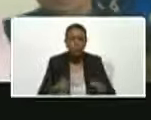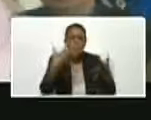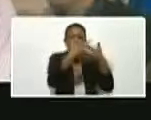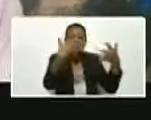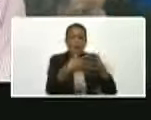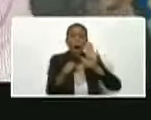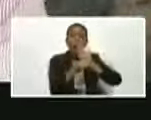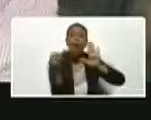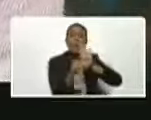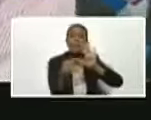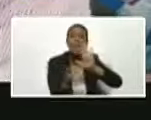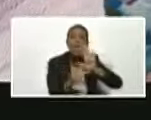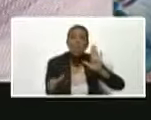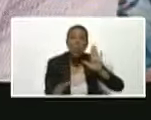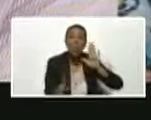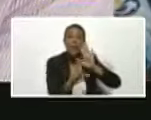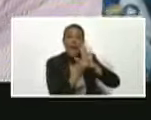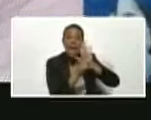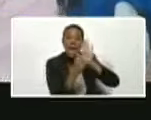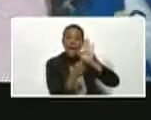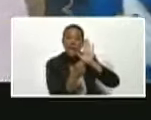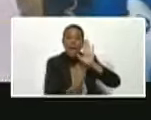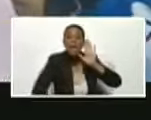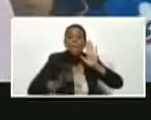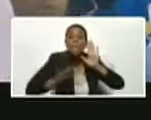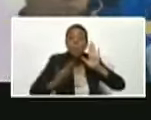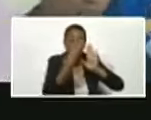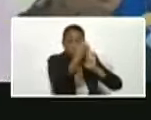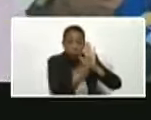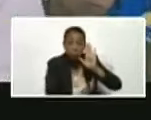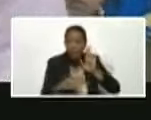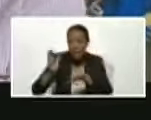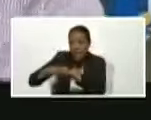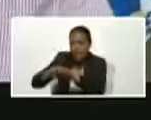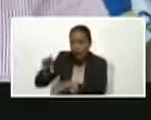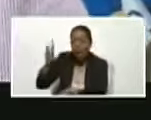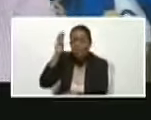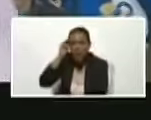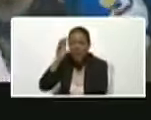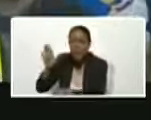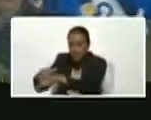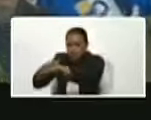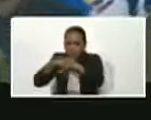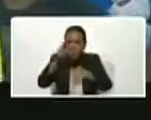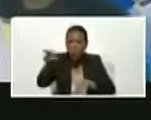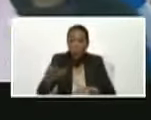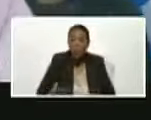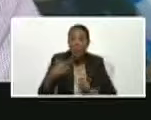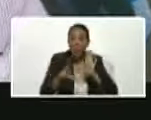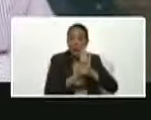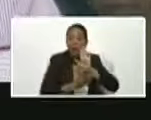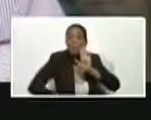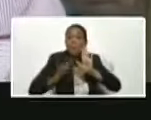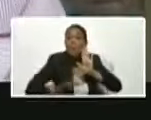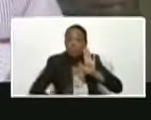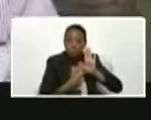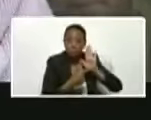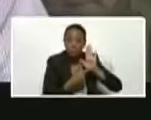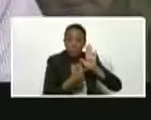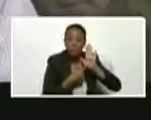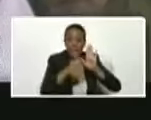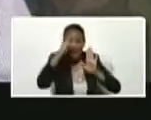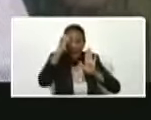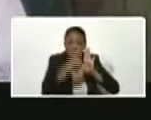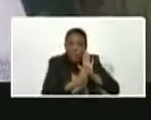soberana es una ley muy importante profesora Penélope que es la